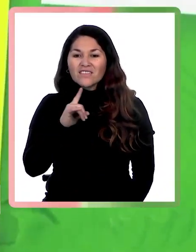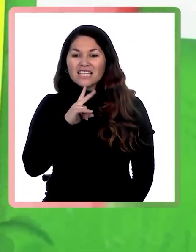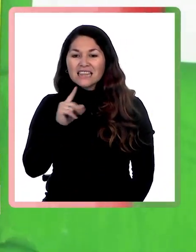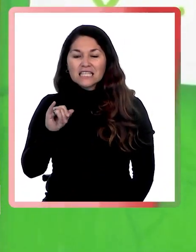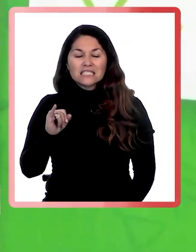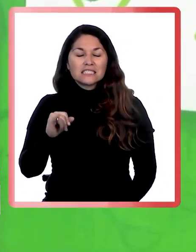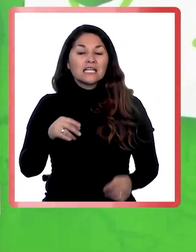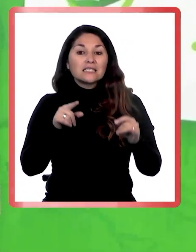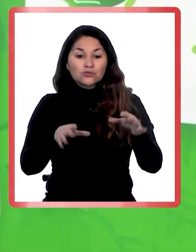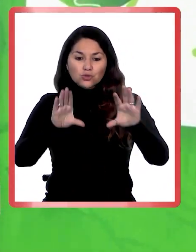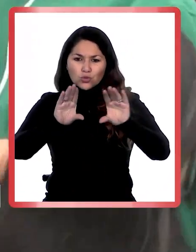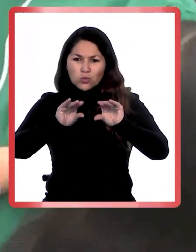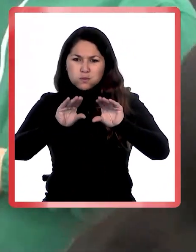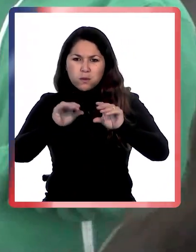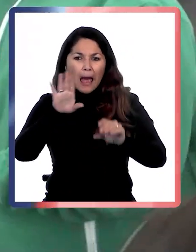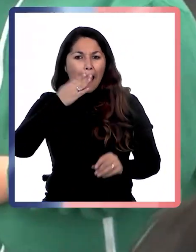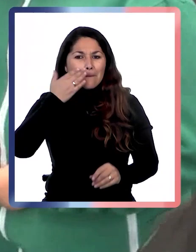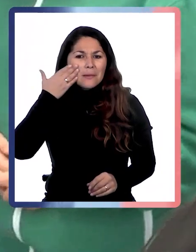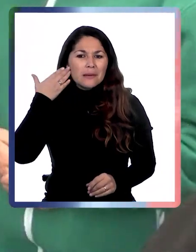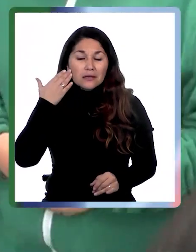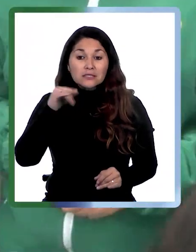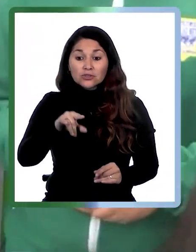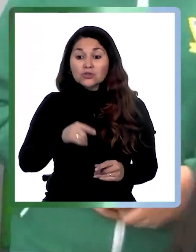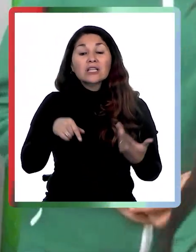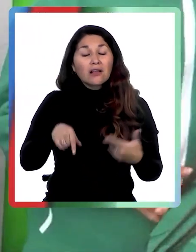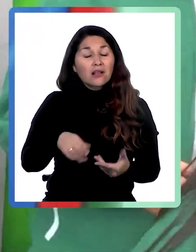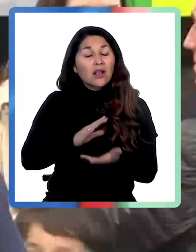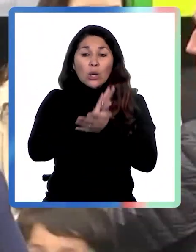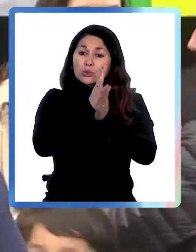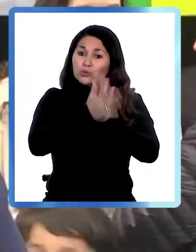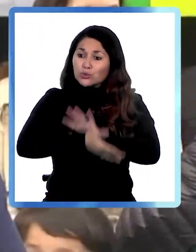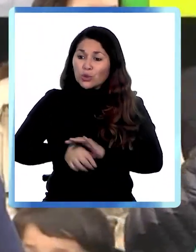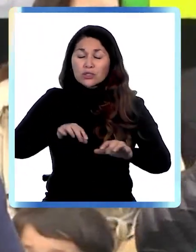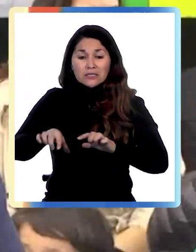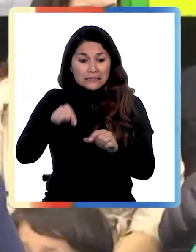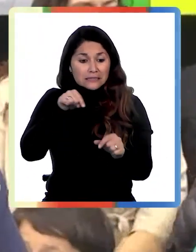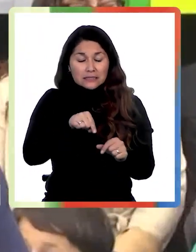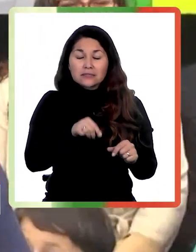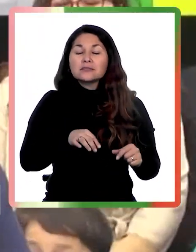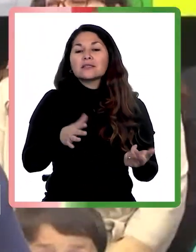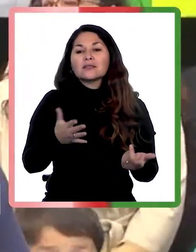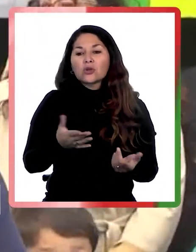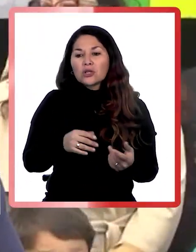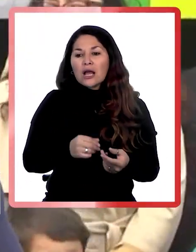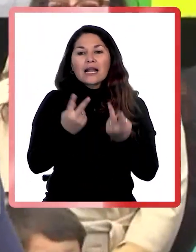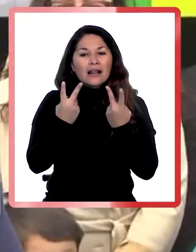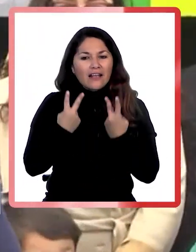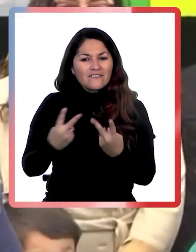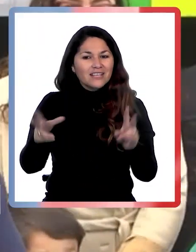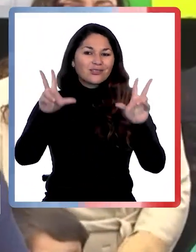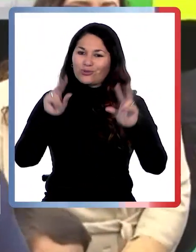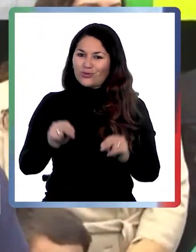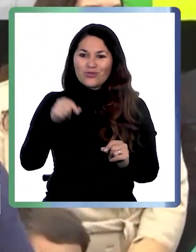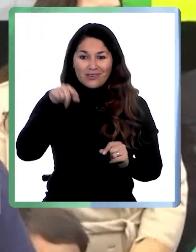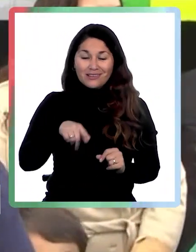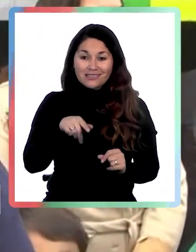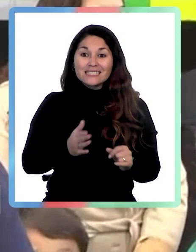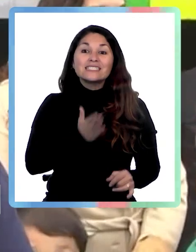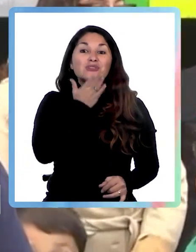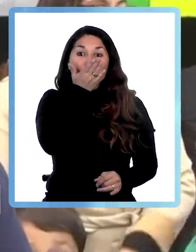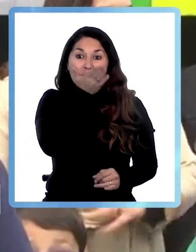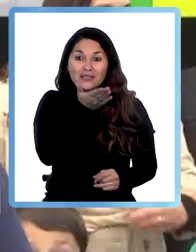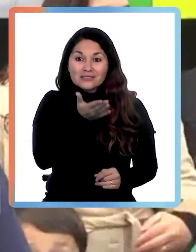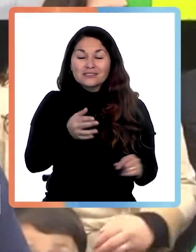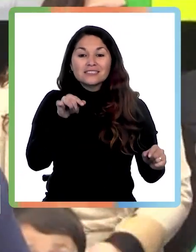la región de magallan y segundo en el país donde se está gestionando todos estos residuos aquí en la zona están dejando de viajar los residuos